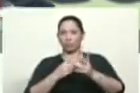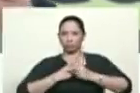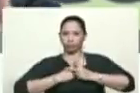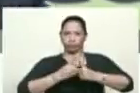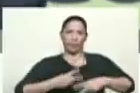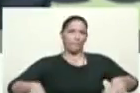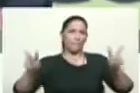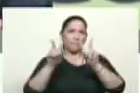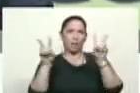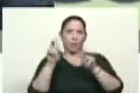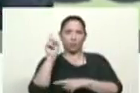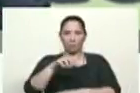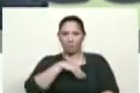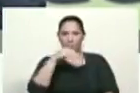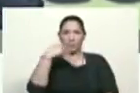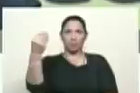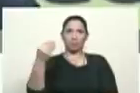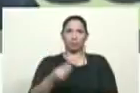pero también de esperanza,